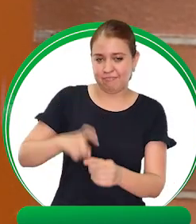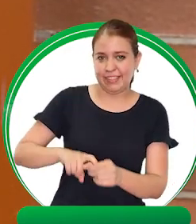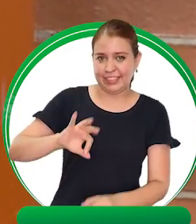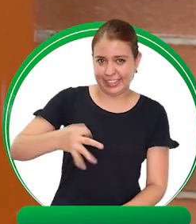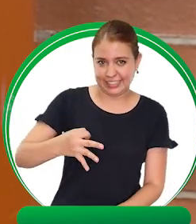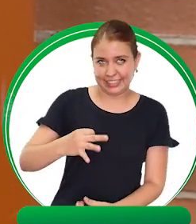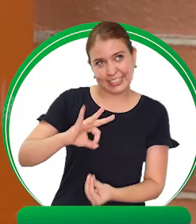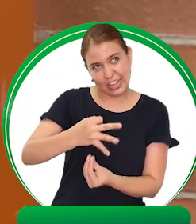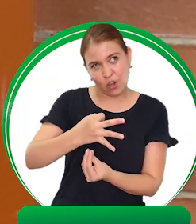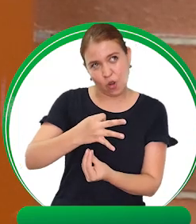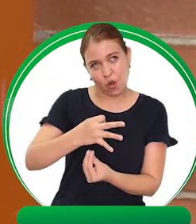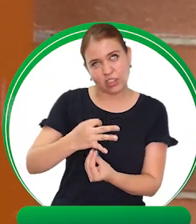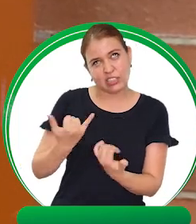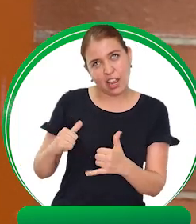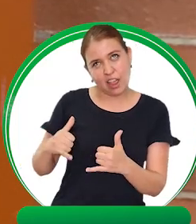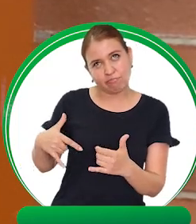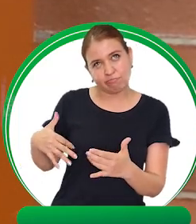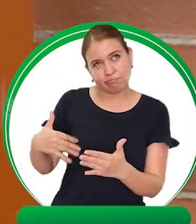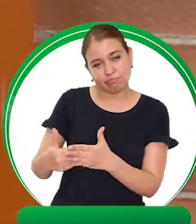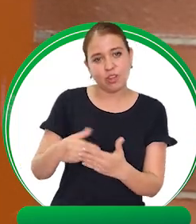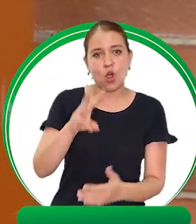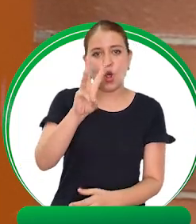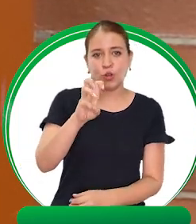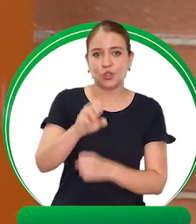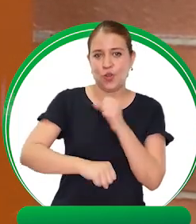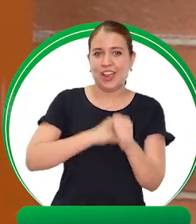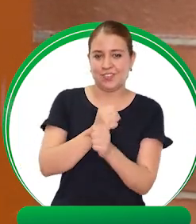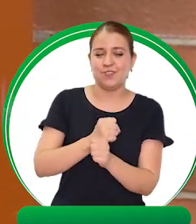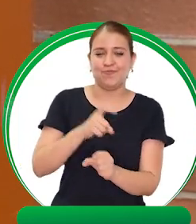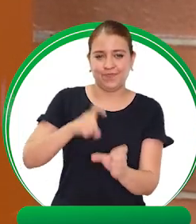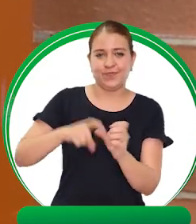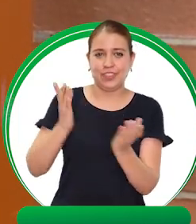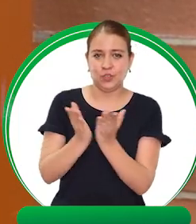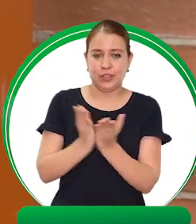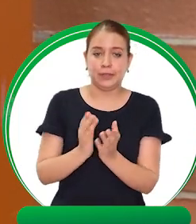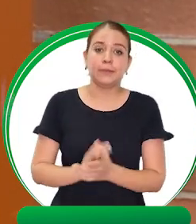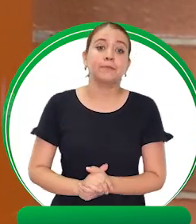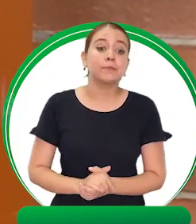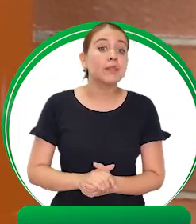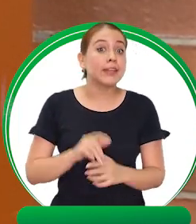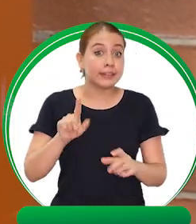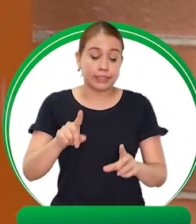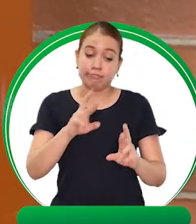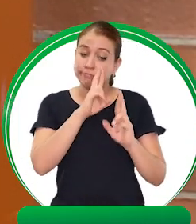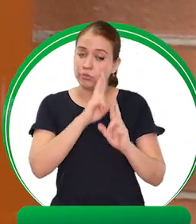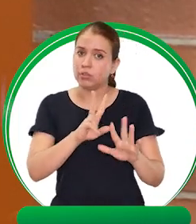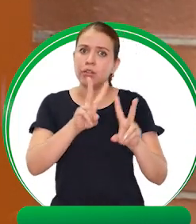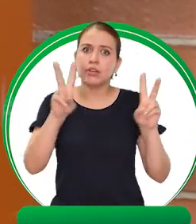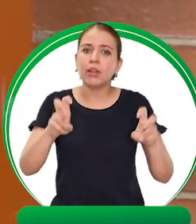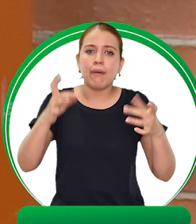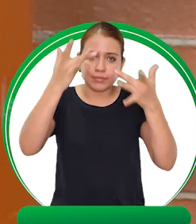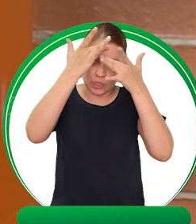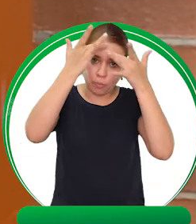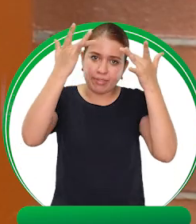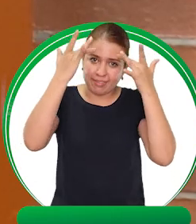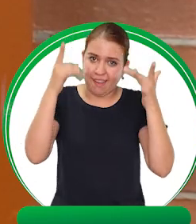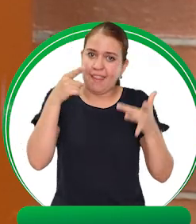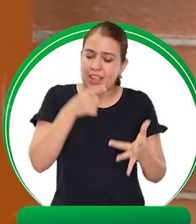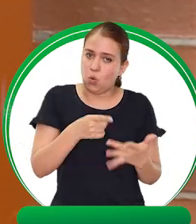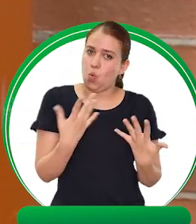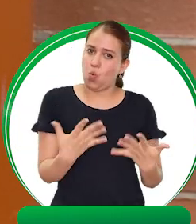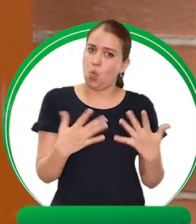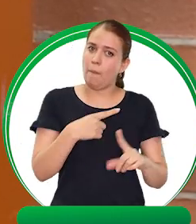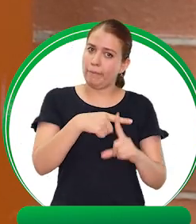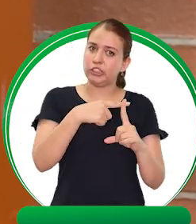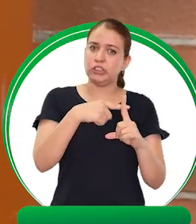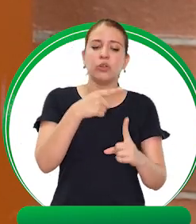tercero, o sea, ya llevo aproximadamente 8 años. Las cosas que más destaca Confenalco es en la salud mental, porque nos ayuda mucho